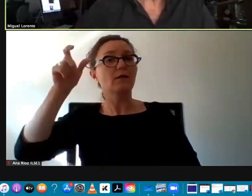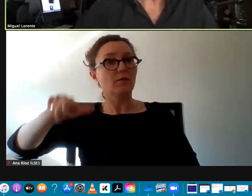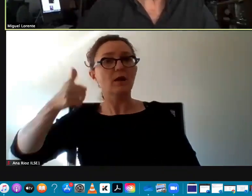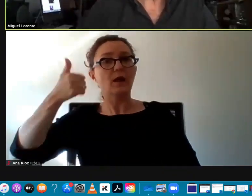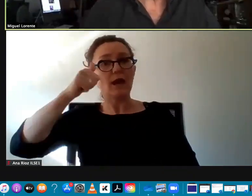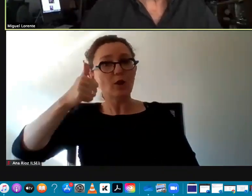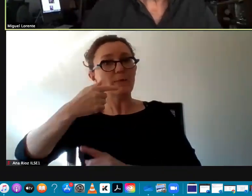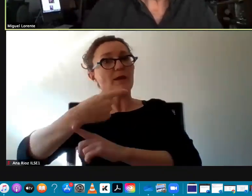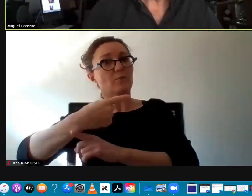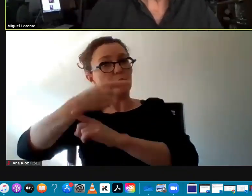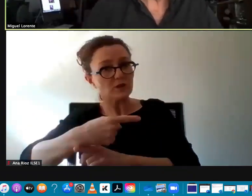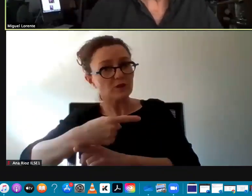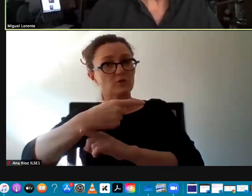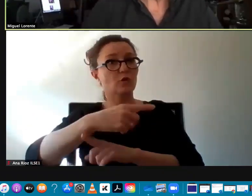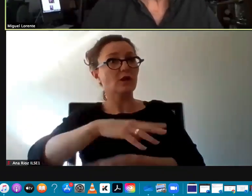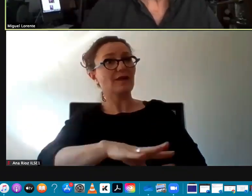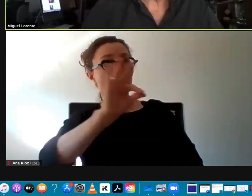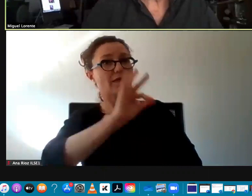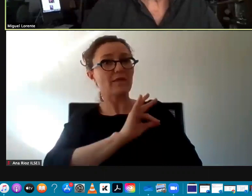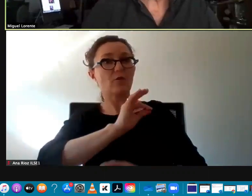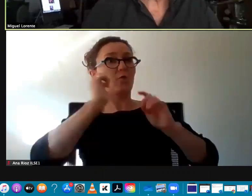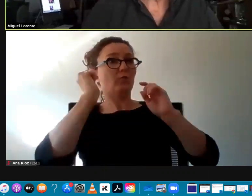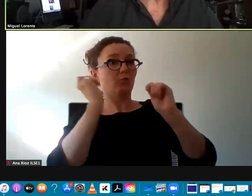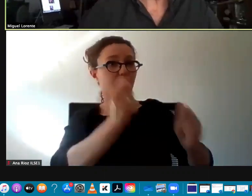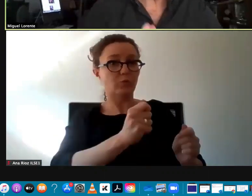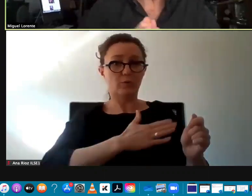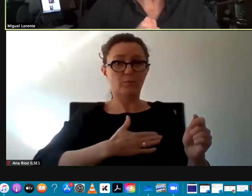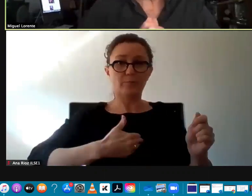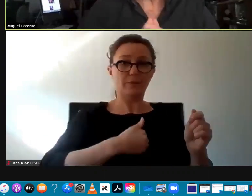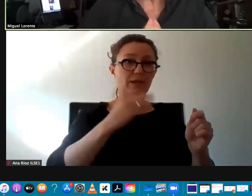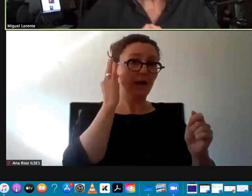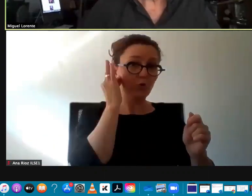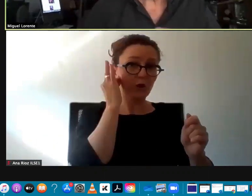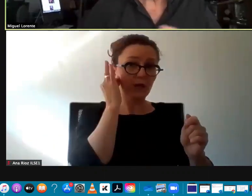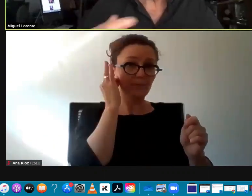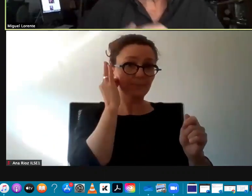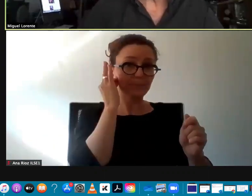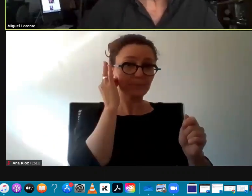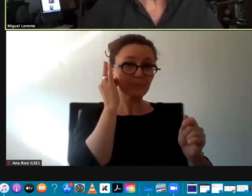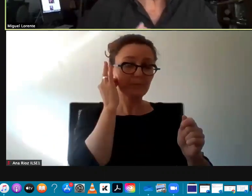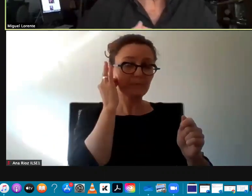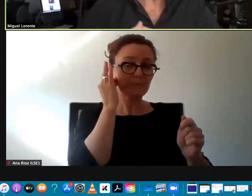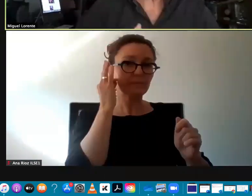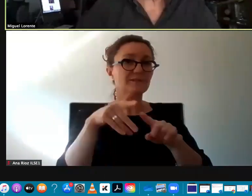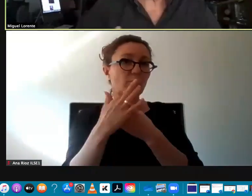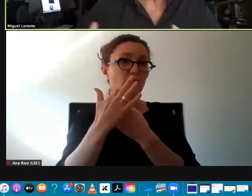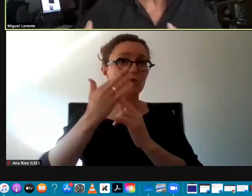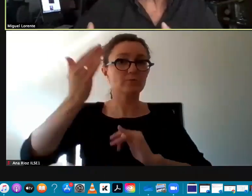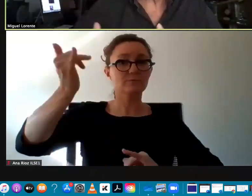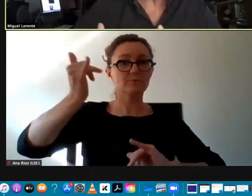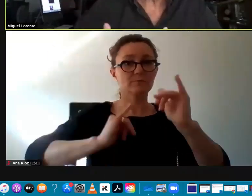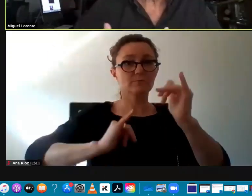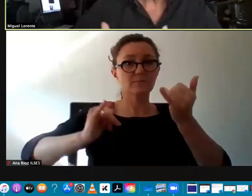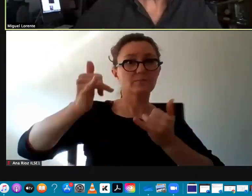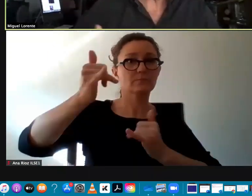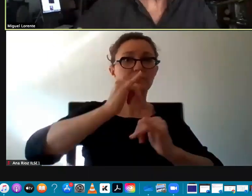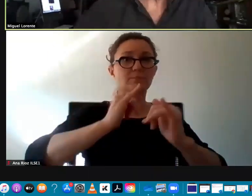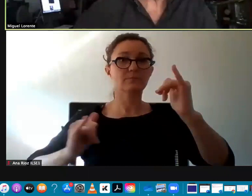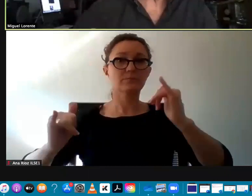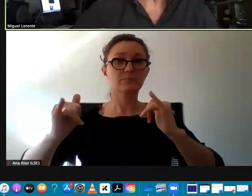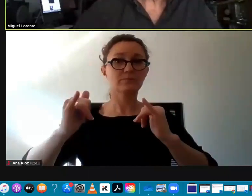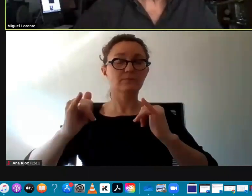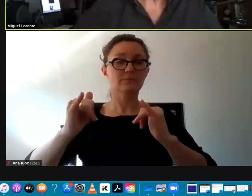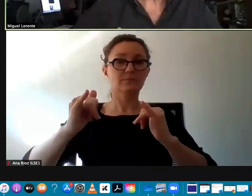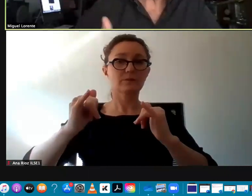han definido. Por lo tanto, la capacidad de condicionar la realidad desde las posiciones de las mujeres viene